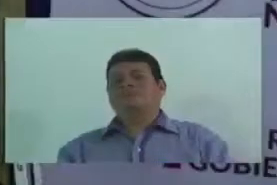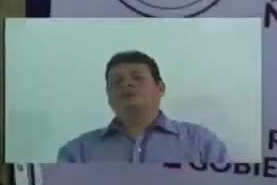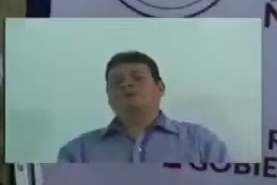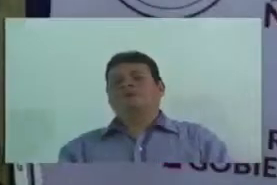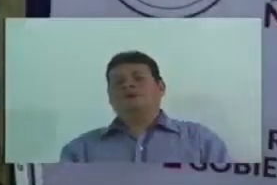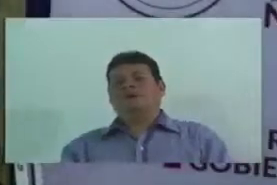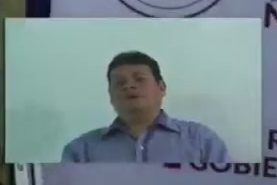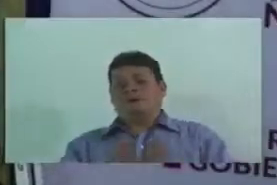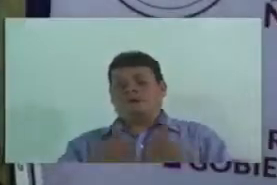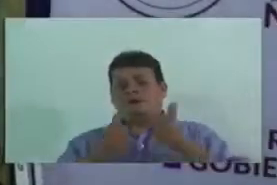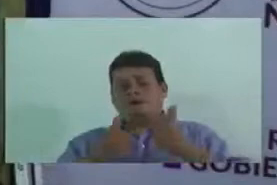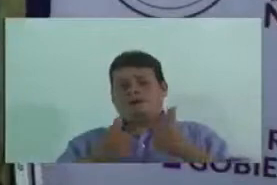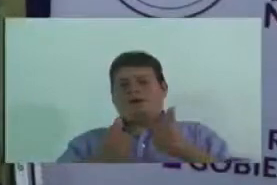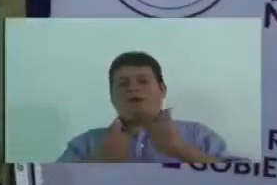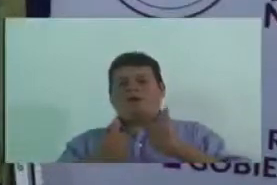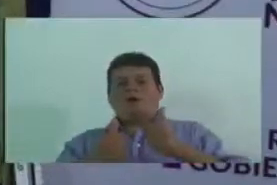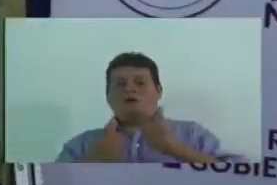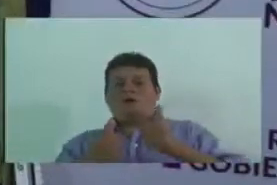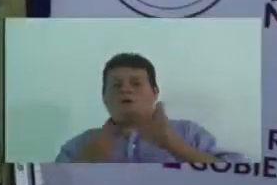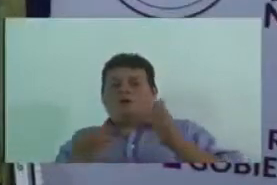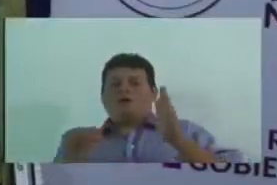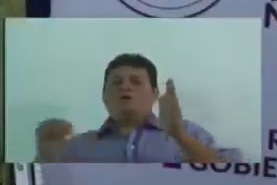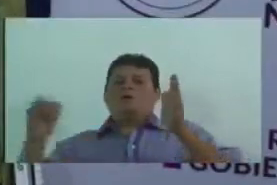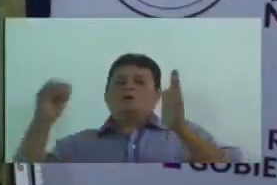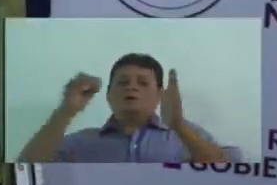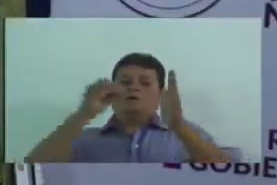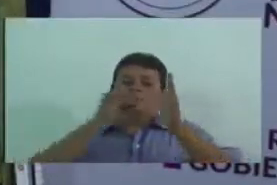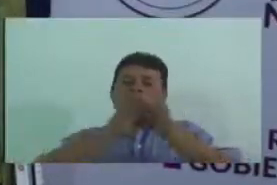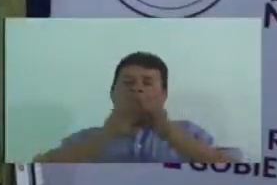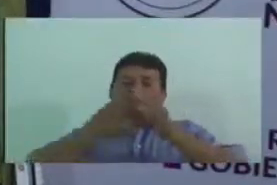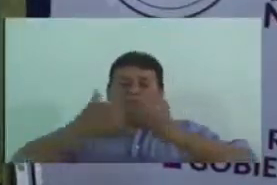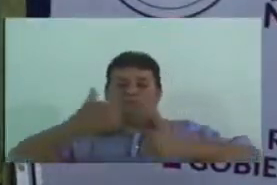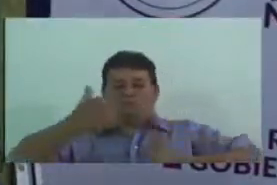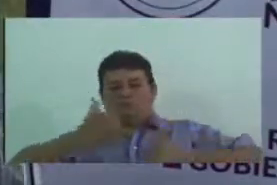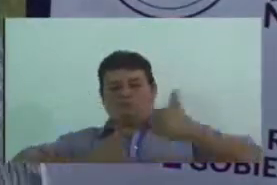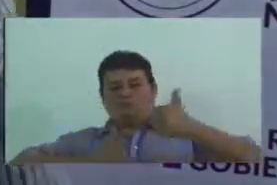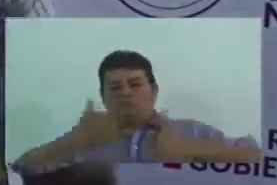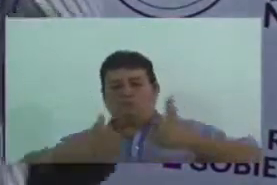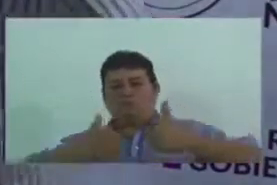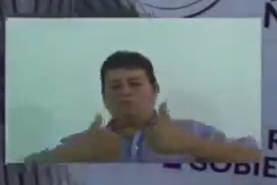Muy bien. Indico el punto en el cual se han cruzado y